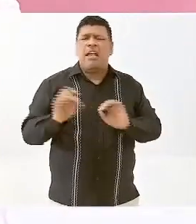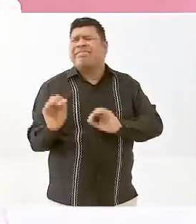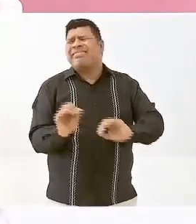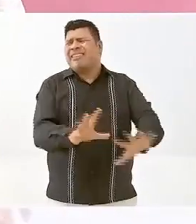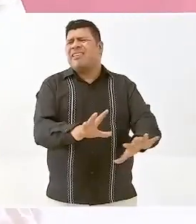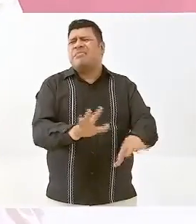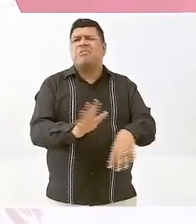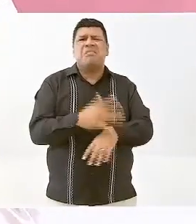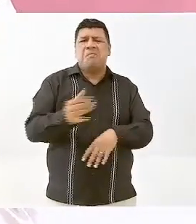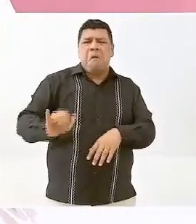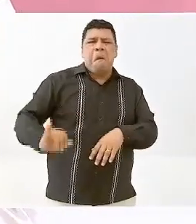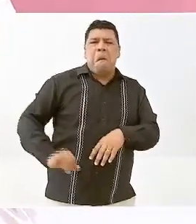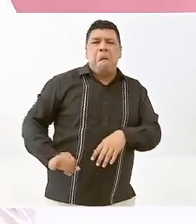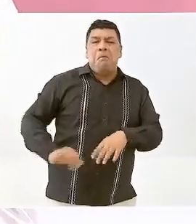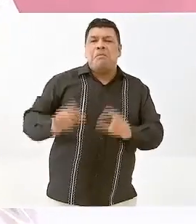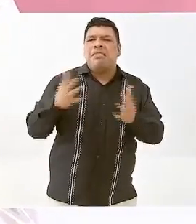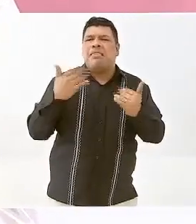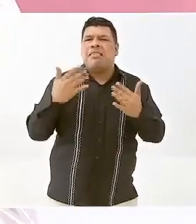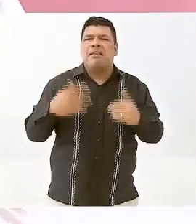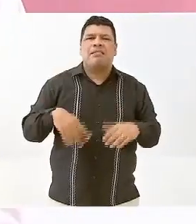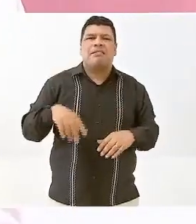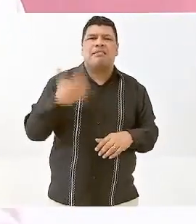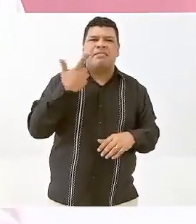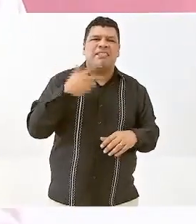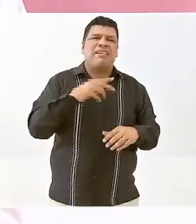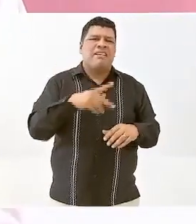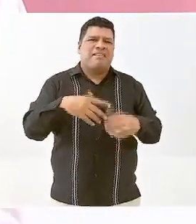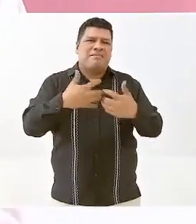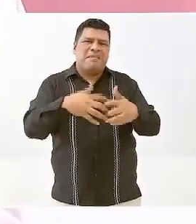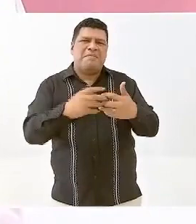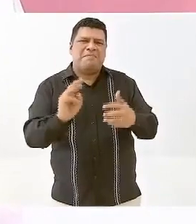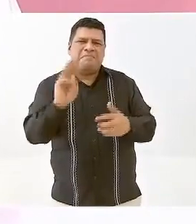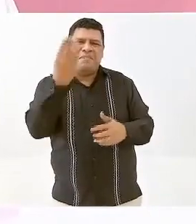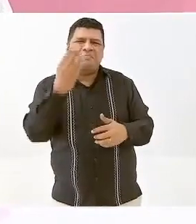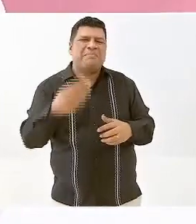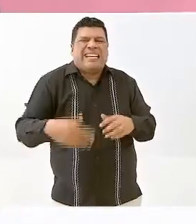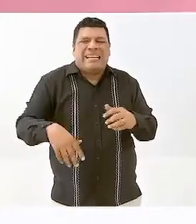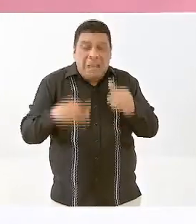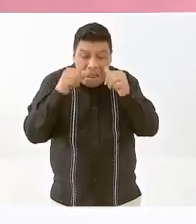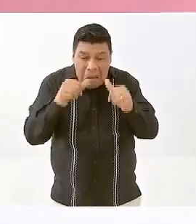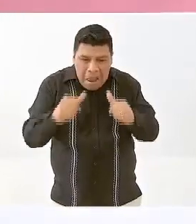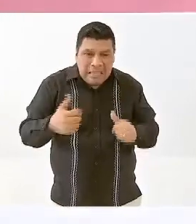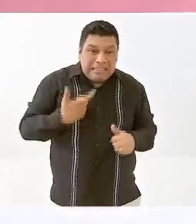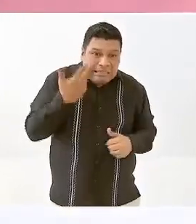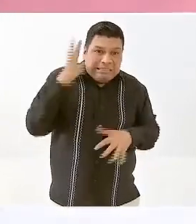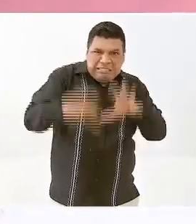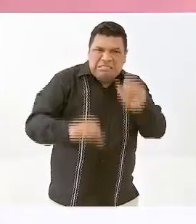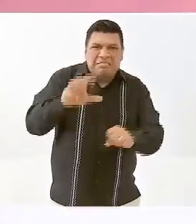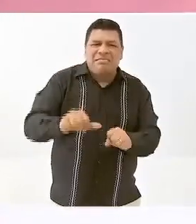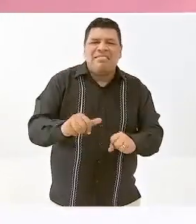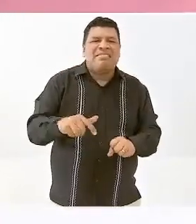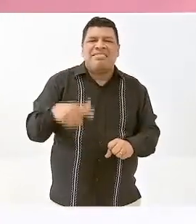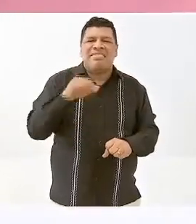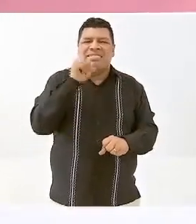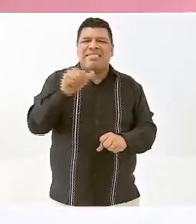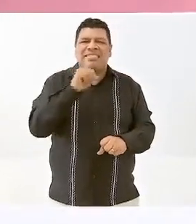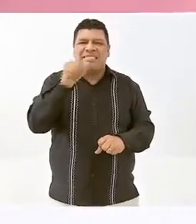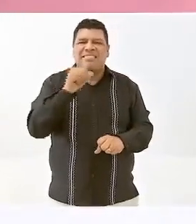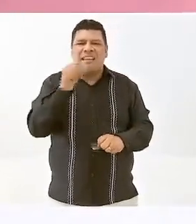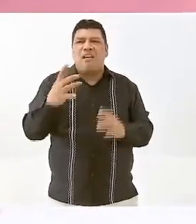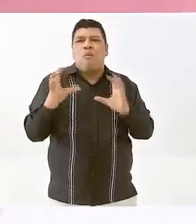No les interesaba la refinería de Minatitlán ni les interesaba la refinería